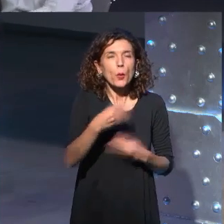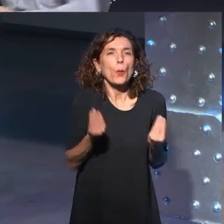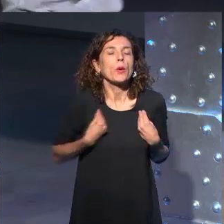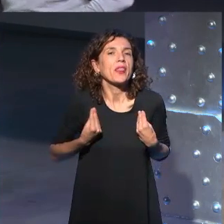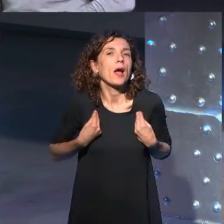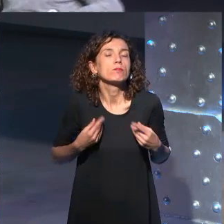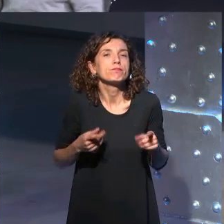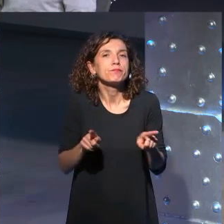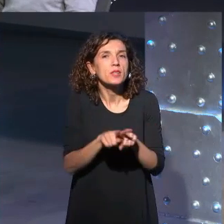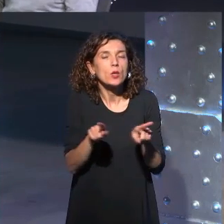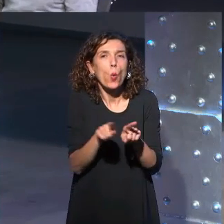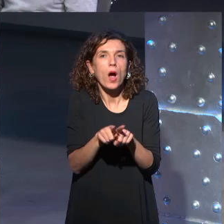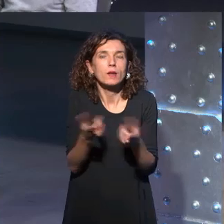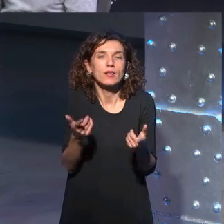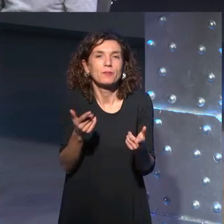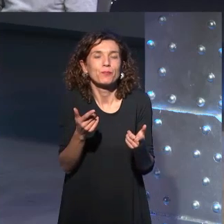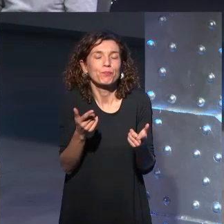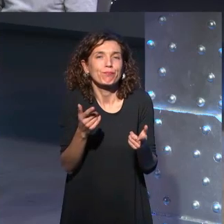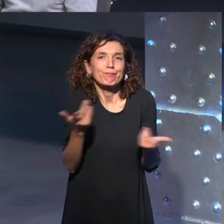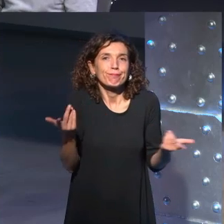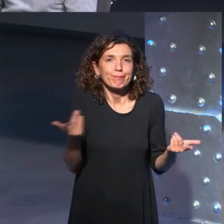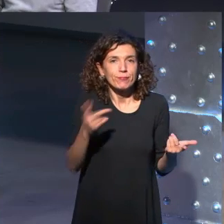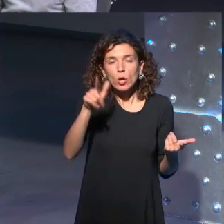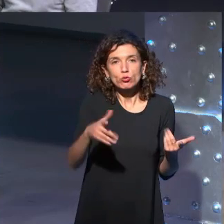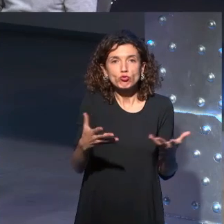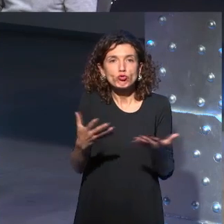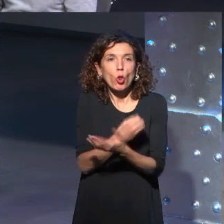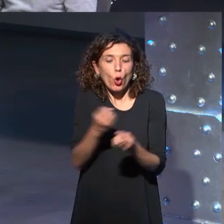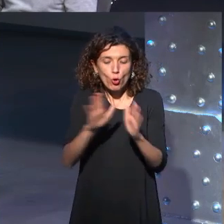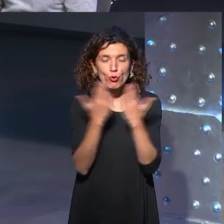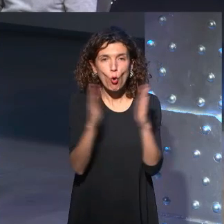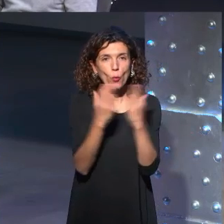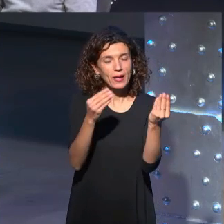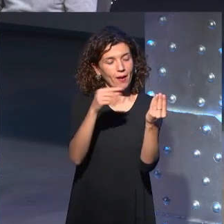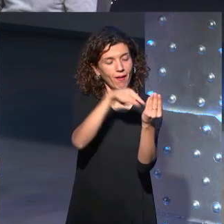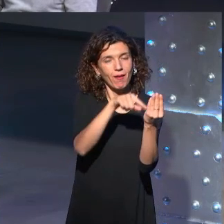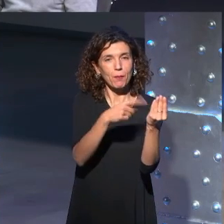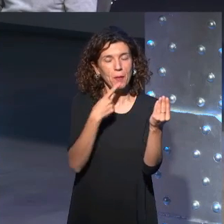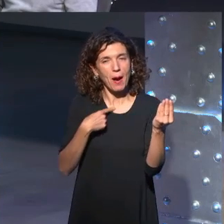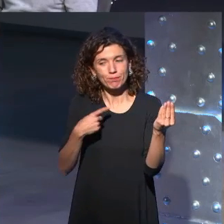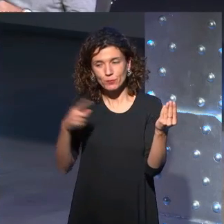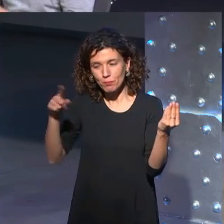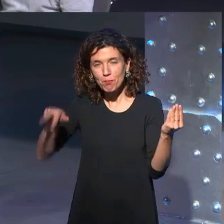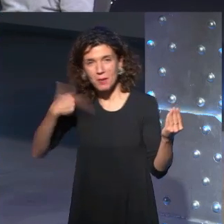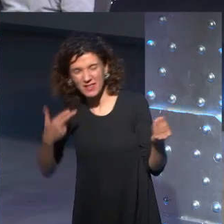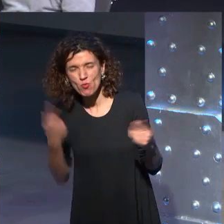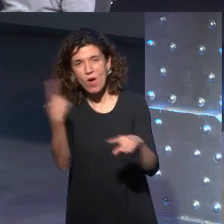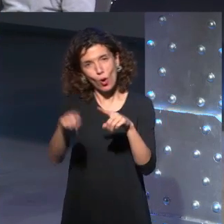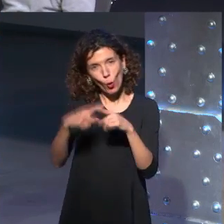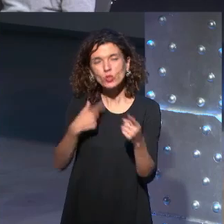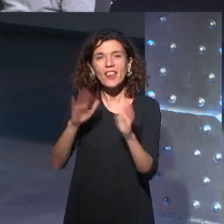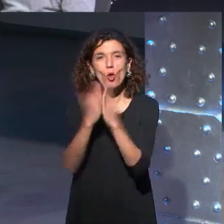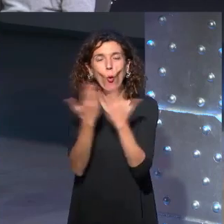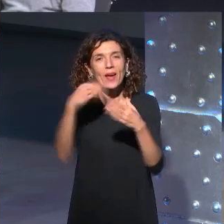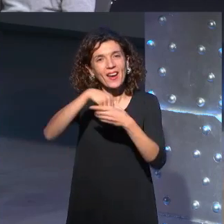vida tan... Aparte que, claro, tú estás contando la novela, entonces a mí me vas a permitir contar algunas cosas de la